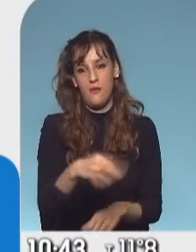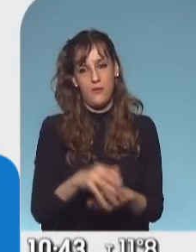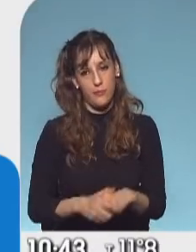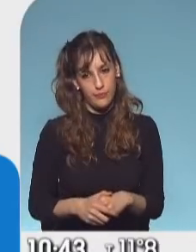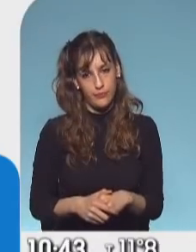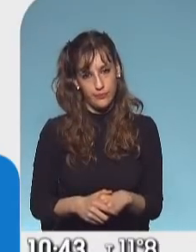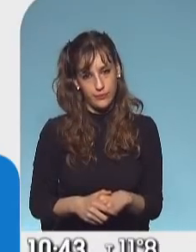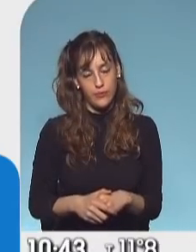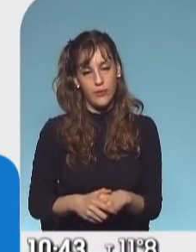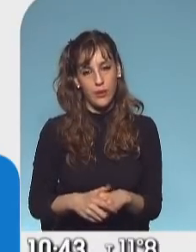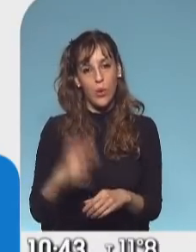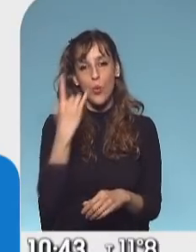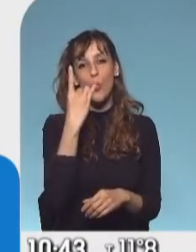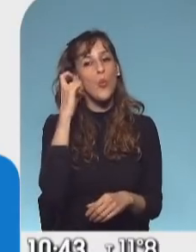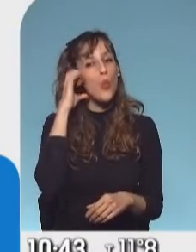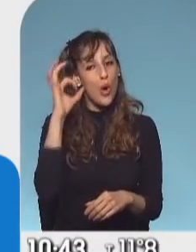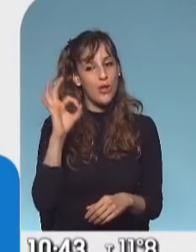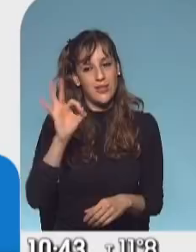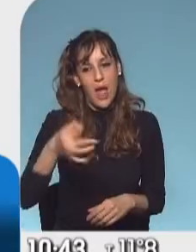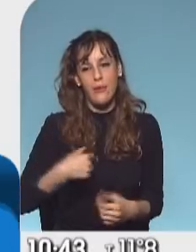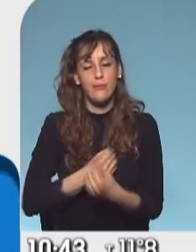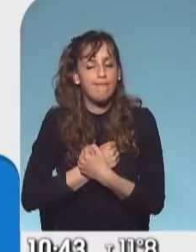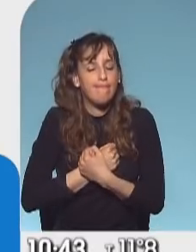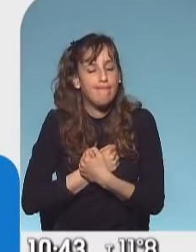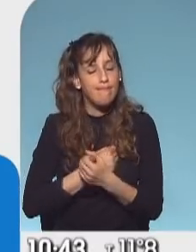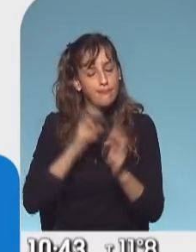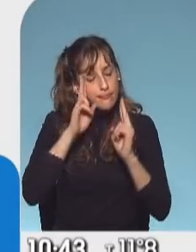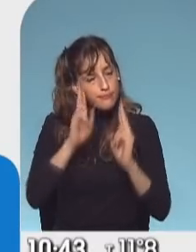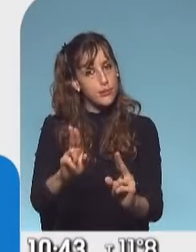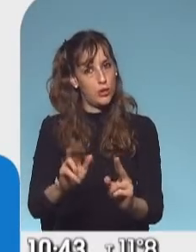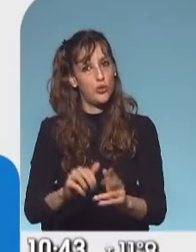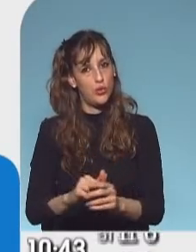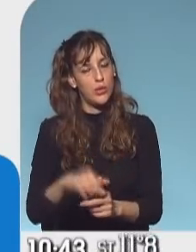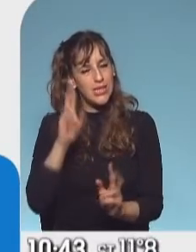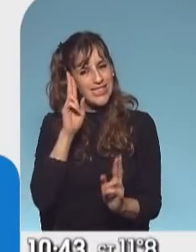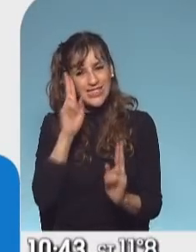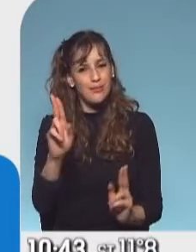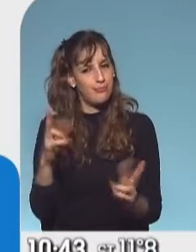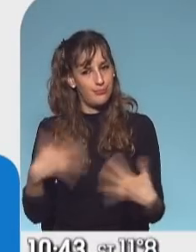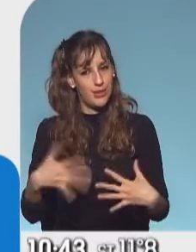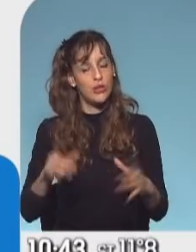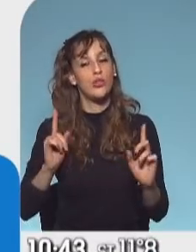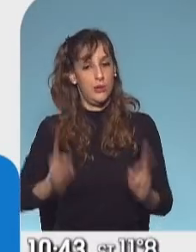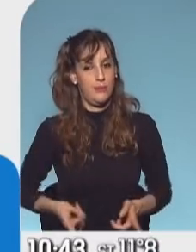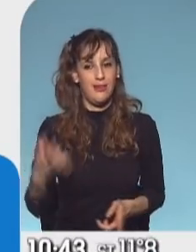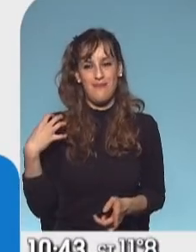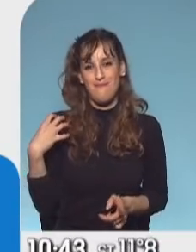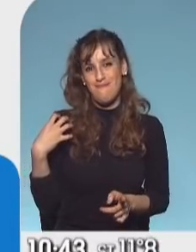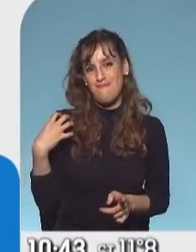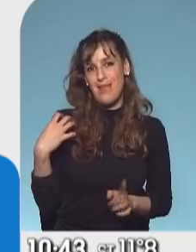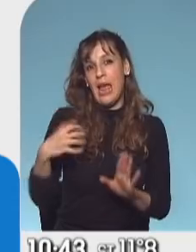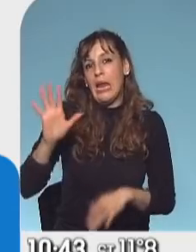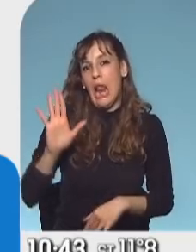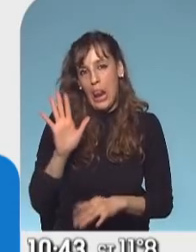Hugo sabe el cariño, el afecto personal que le tengo y el respeto que le tengo. Y el respeto que tengo generalmente por todos